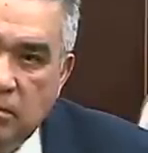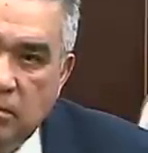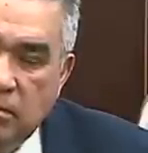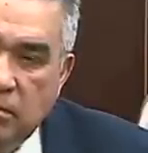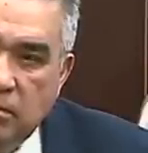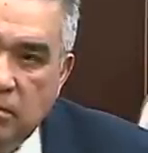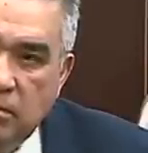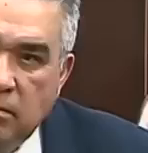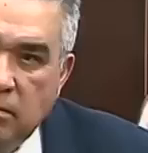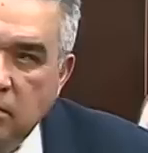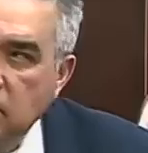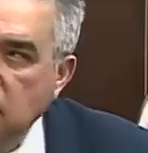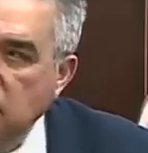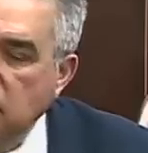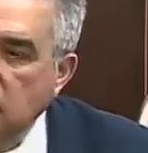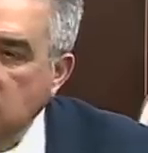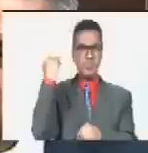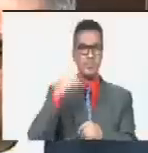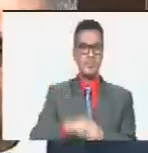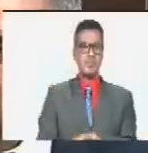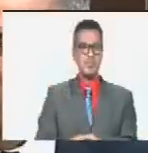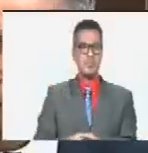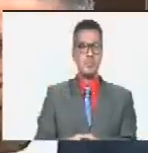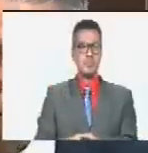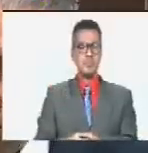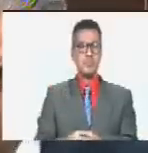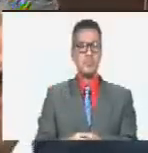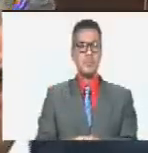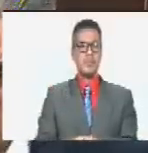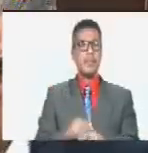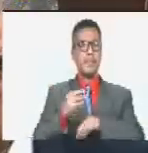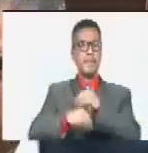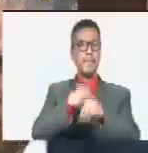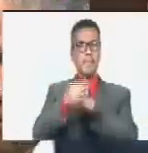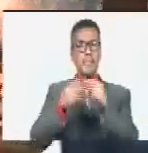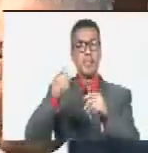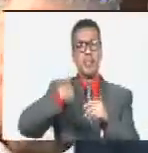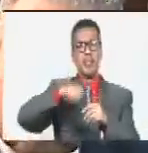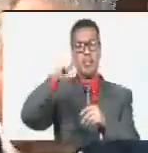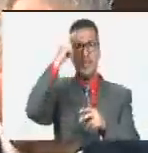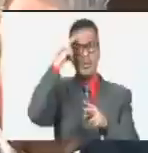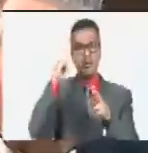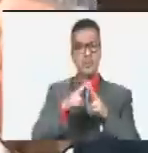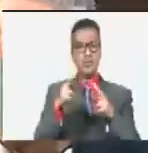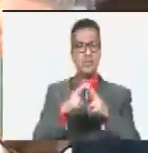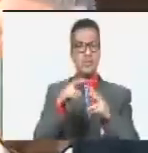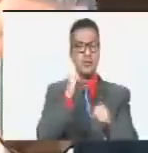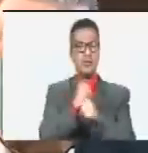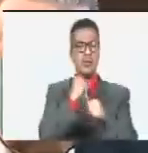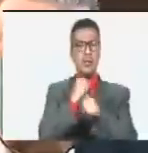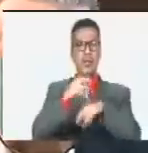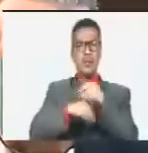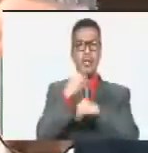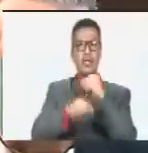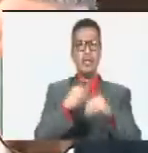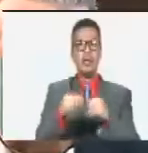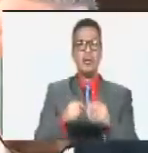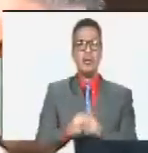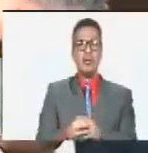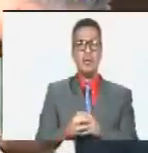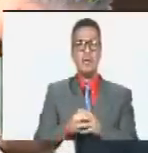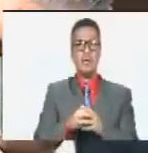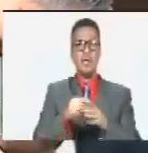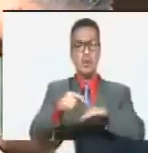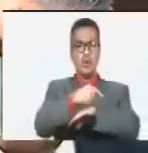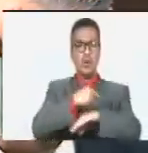época. Pero el caso es que tenemos que reconocer el trabajo que se viene haciendo. El Ejecutivo es